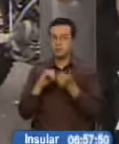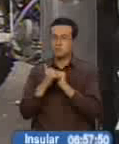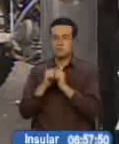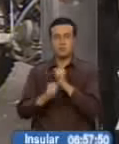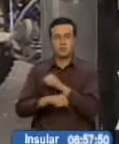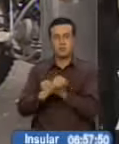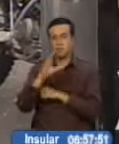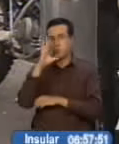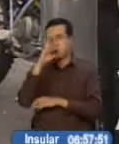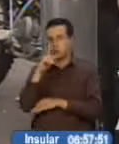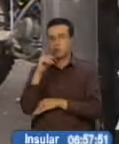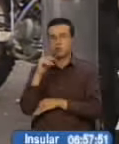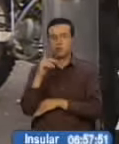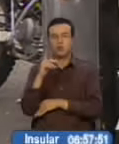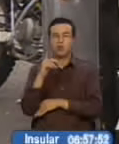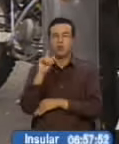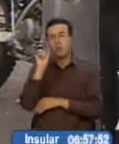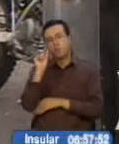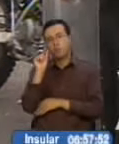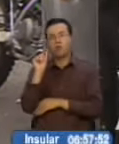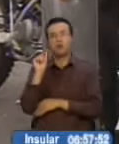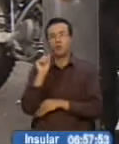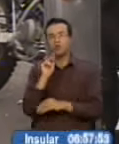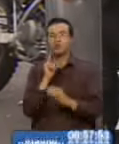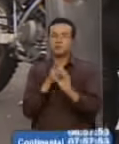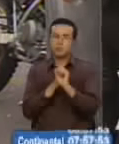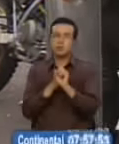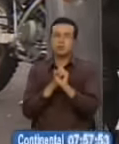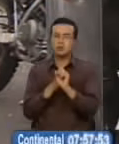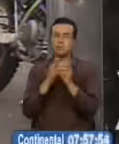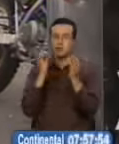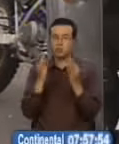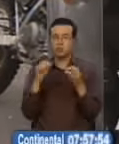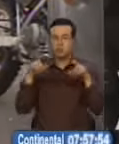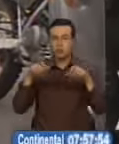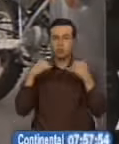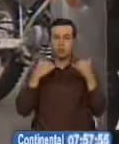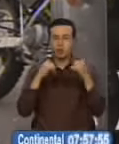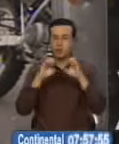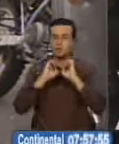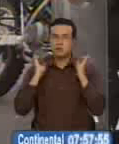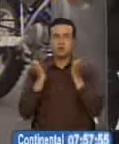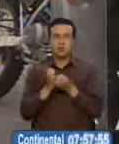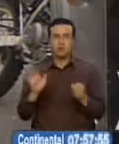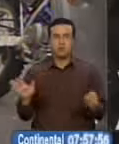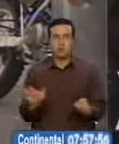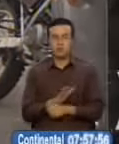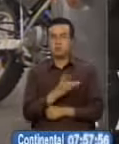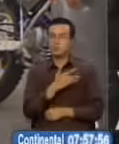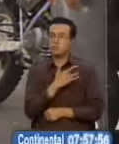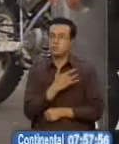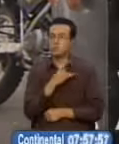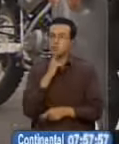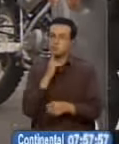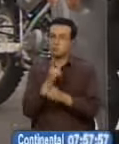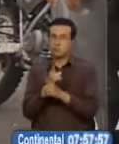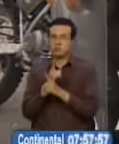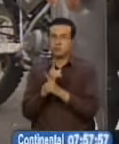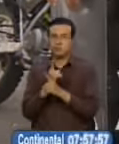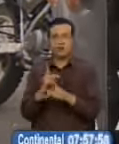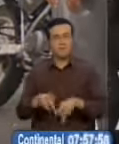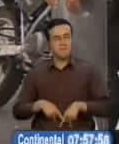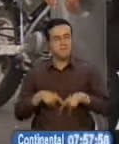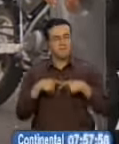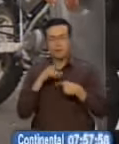tan hermoso que pocos tenemos o hemos tenido la oportunidad de estar dentro de un campo de juego con un estadio lleno. Y eso pues hay que darlo y hay que